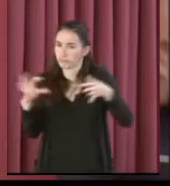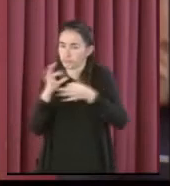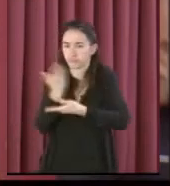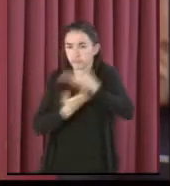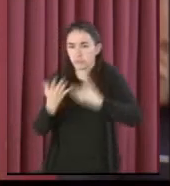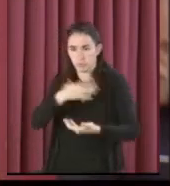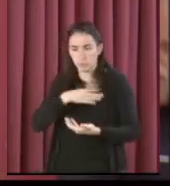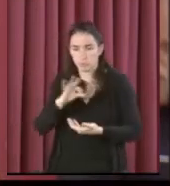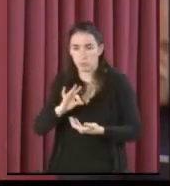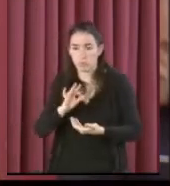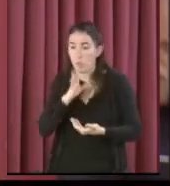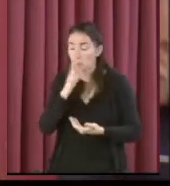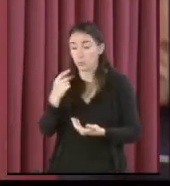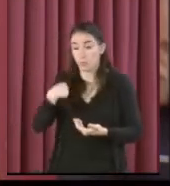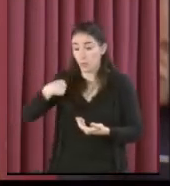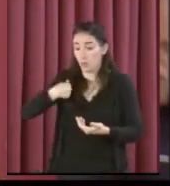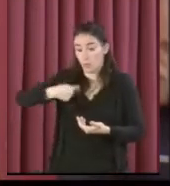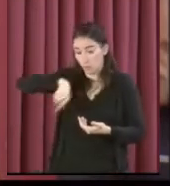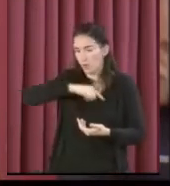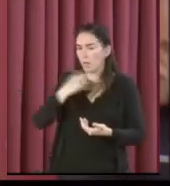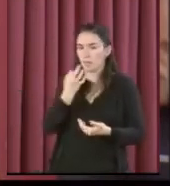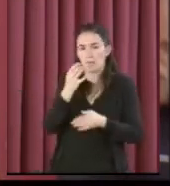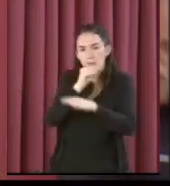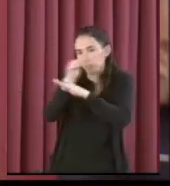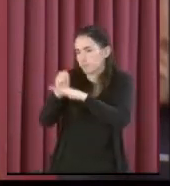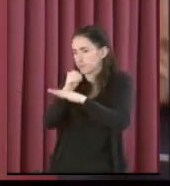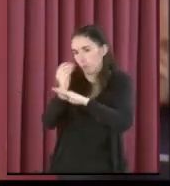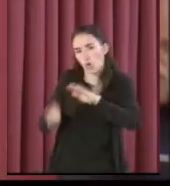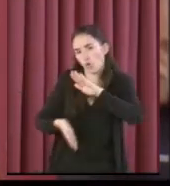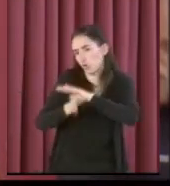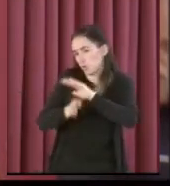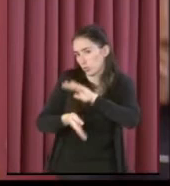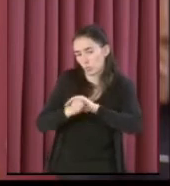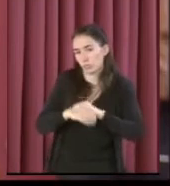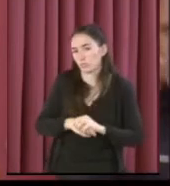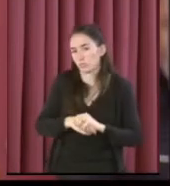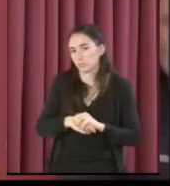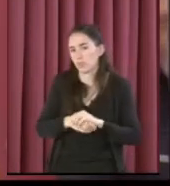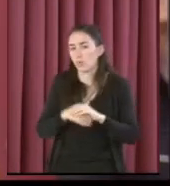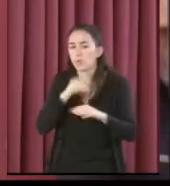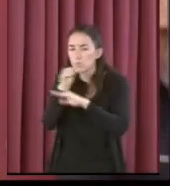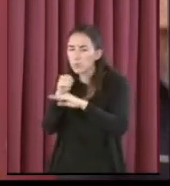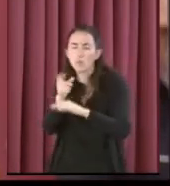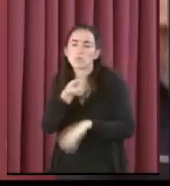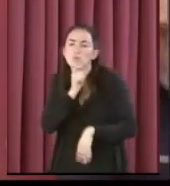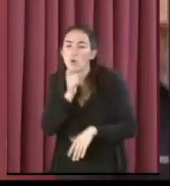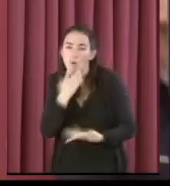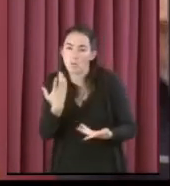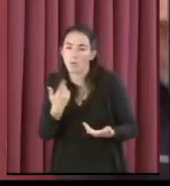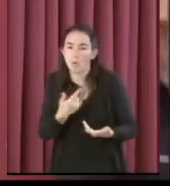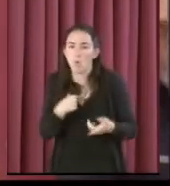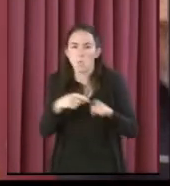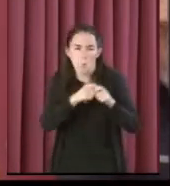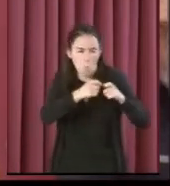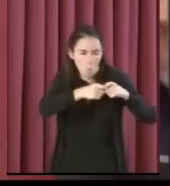de tal valor que tenemos que ser capaces de preservarlo a toda costa. ¿Cómo? Renunciando al crecimiento